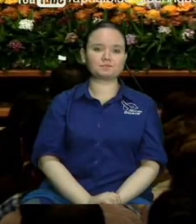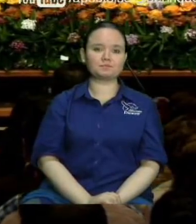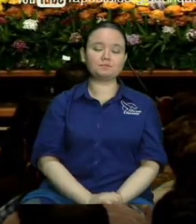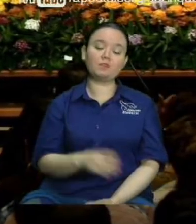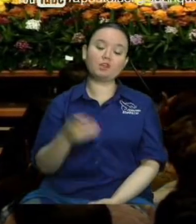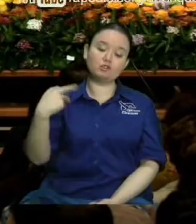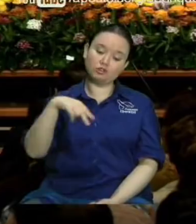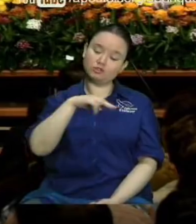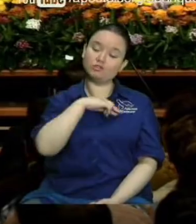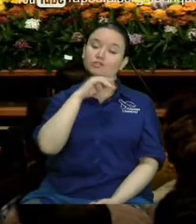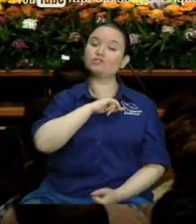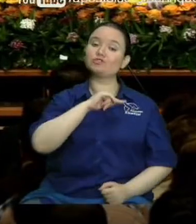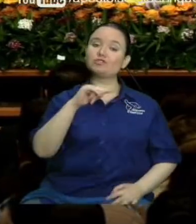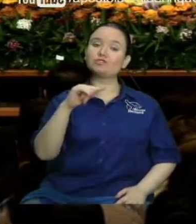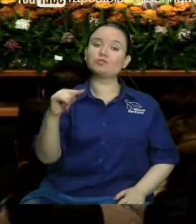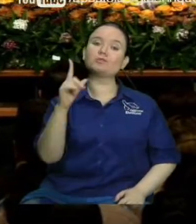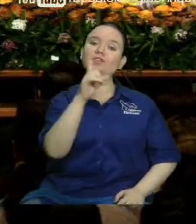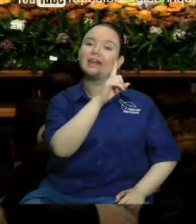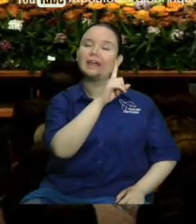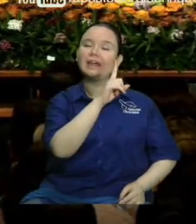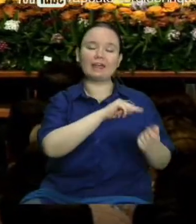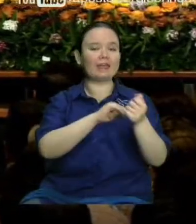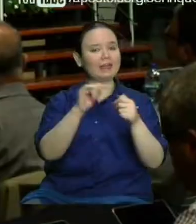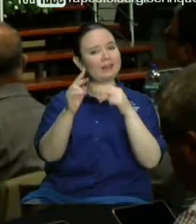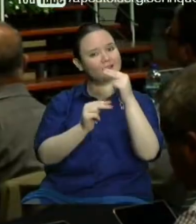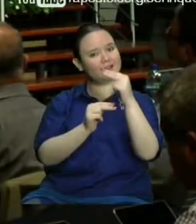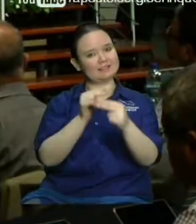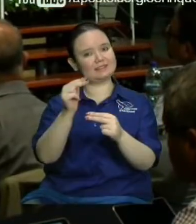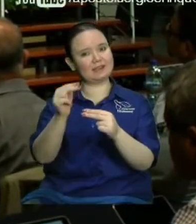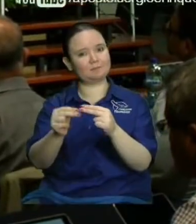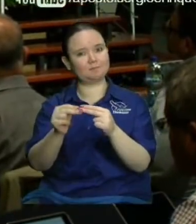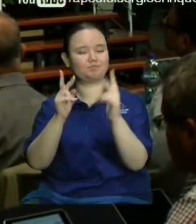Somos la generación de Jesús.